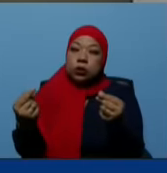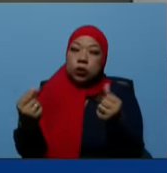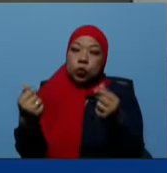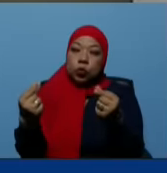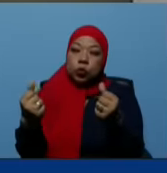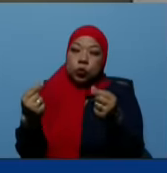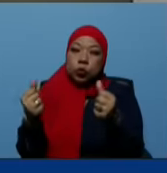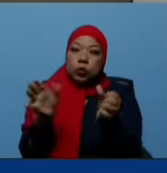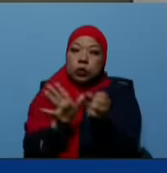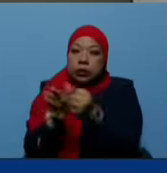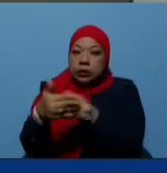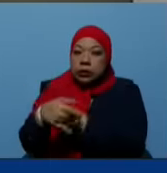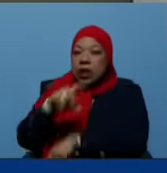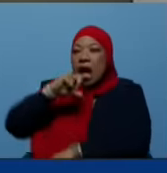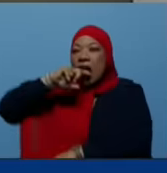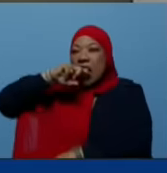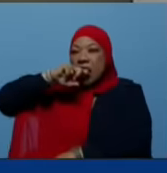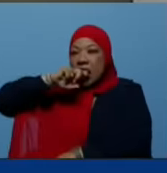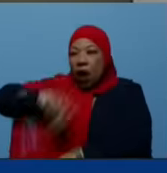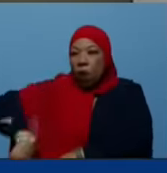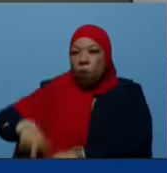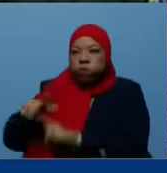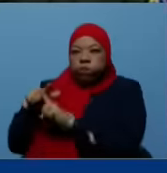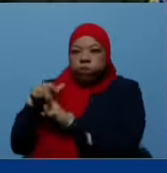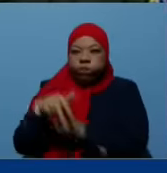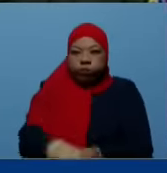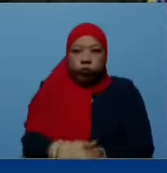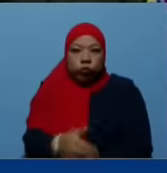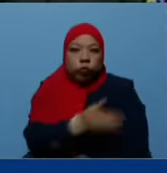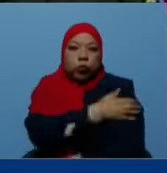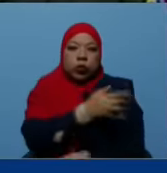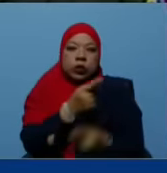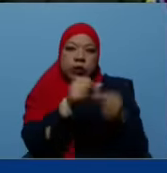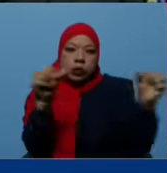detrás está el odio y la venganza de los fascistas.